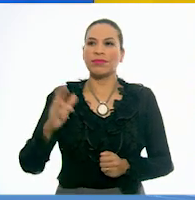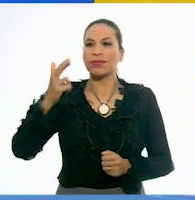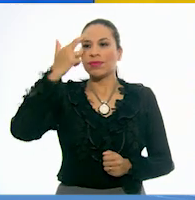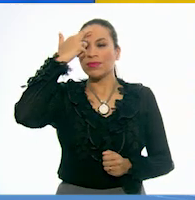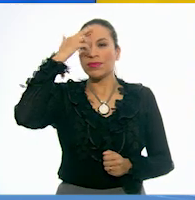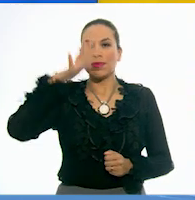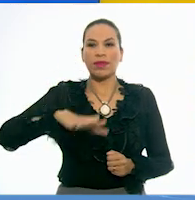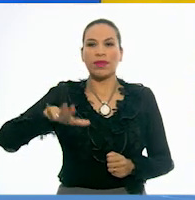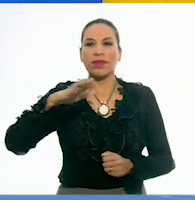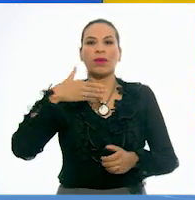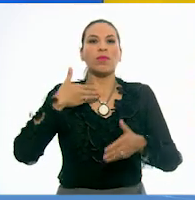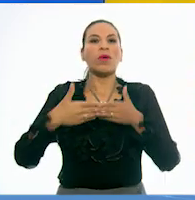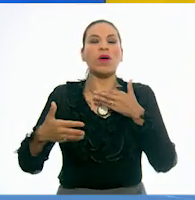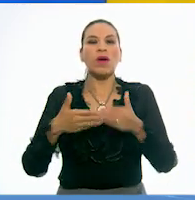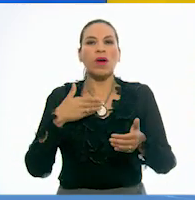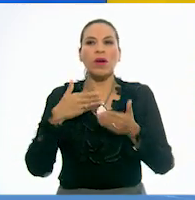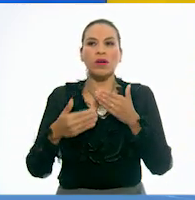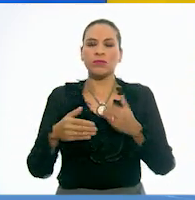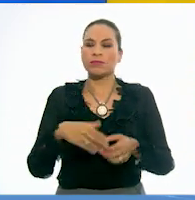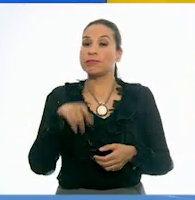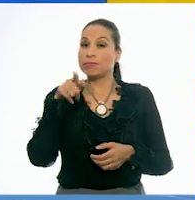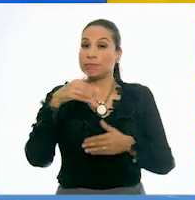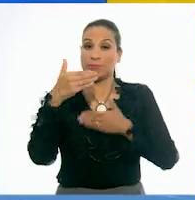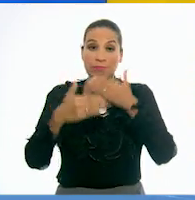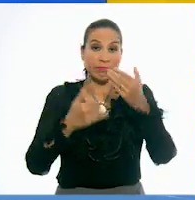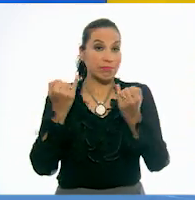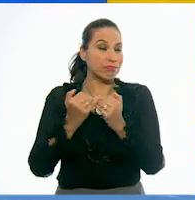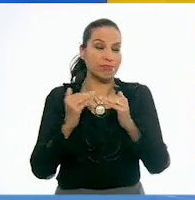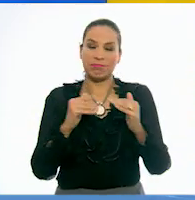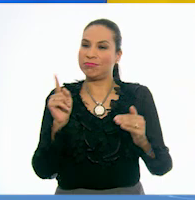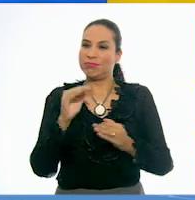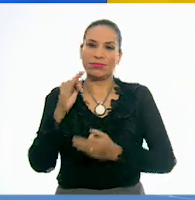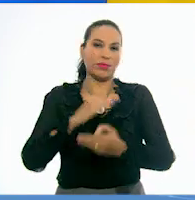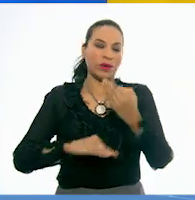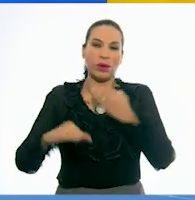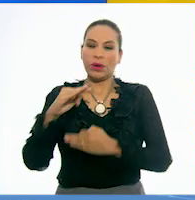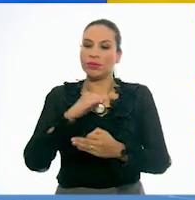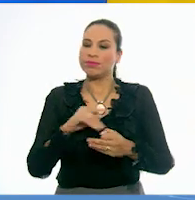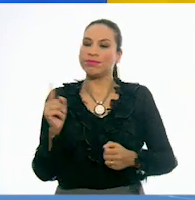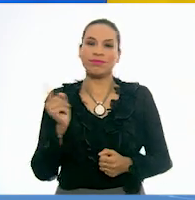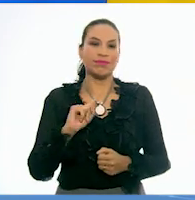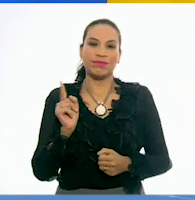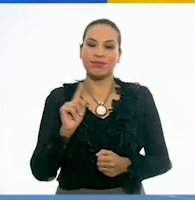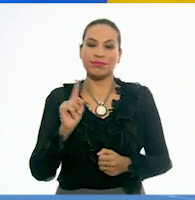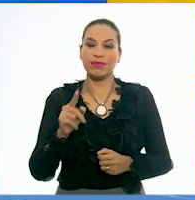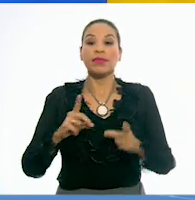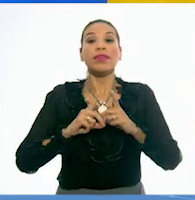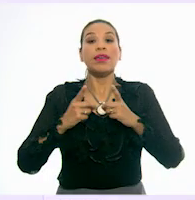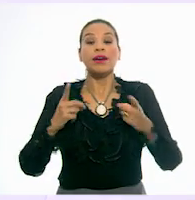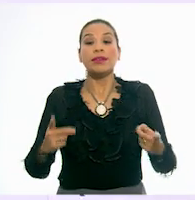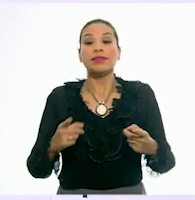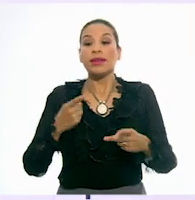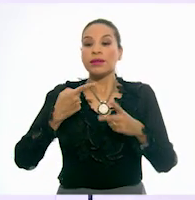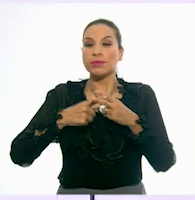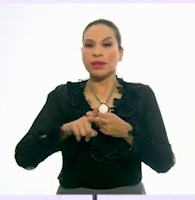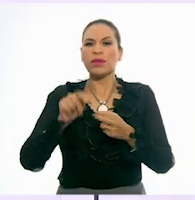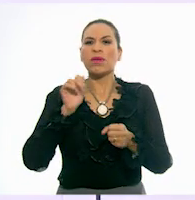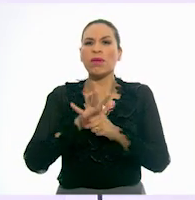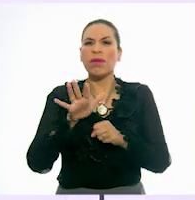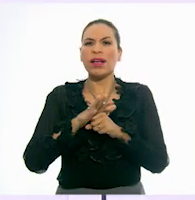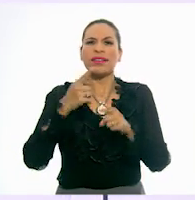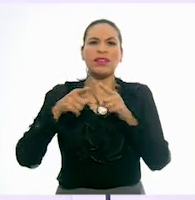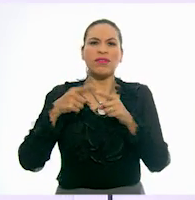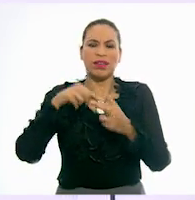Recordemos que la modernización no fue un proceso parejo igual para todos. El desarrollo benefició sobre todo a